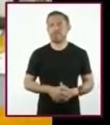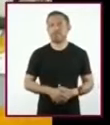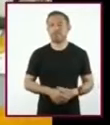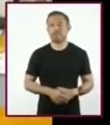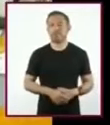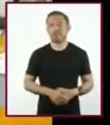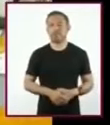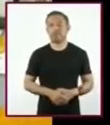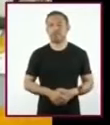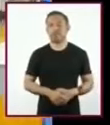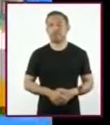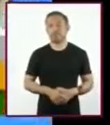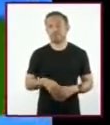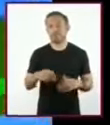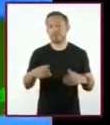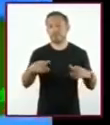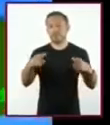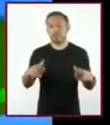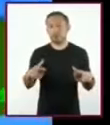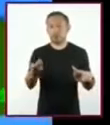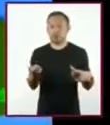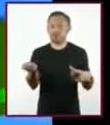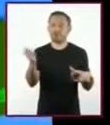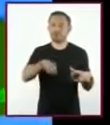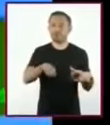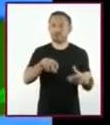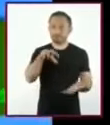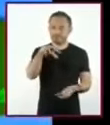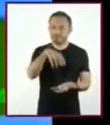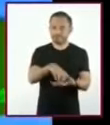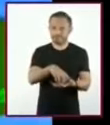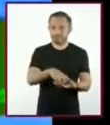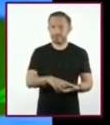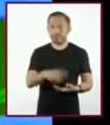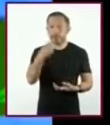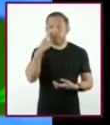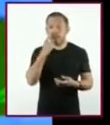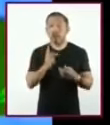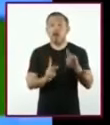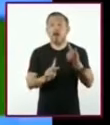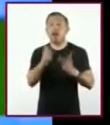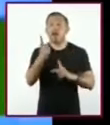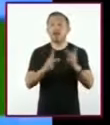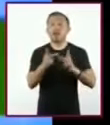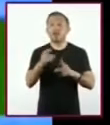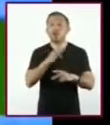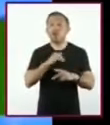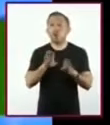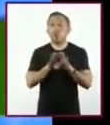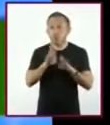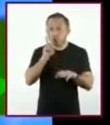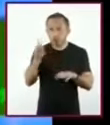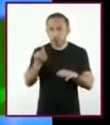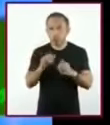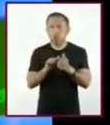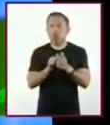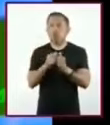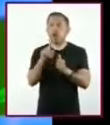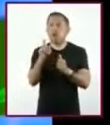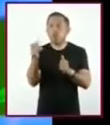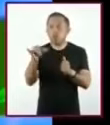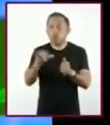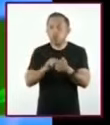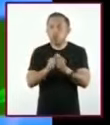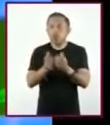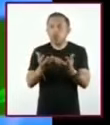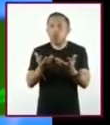Y vamos a montar nuestro plato. Súper rápido. Chécate las algas cómo quedaron. ¿Ves? Ya se hidrataron. Son una